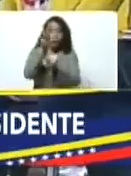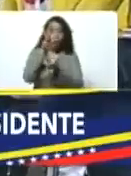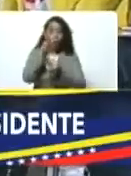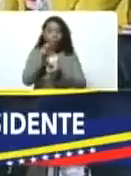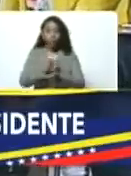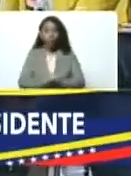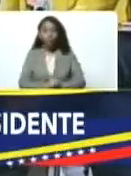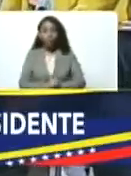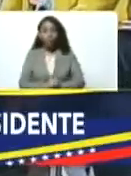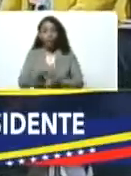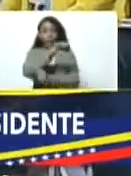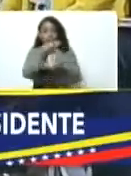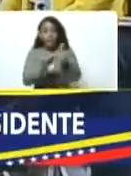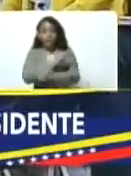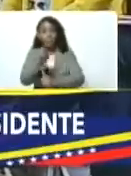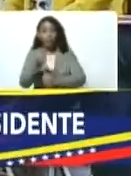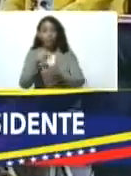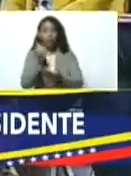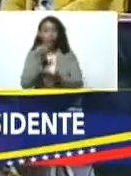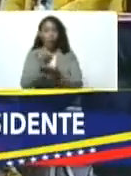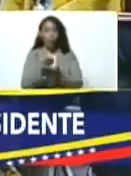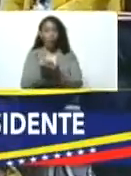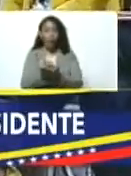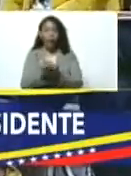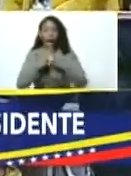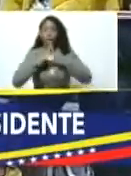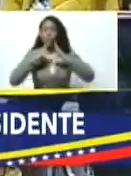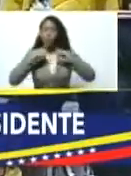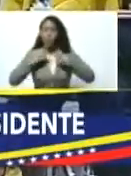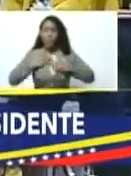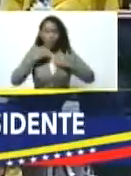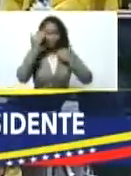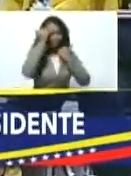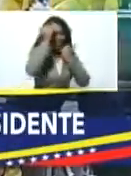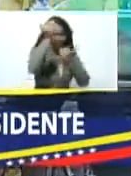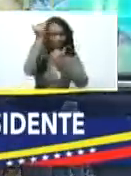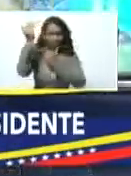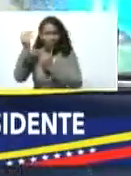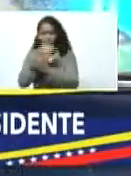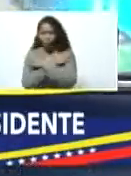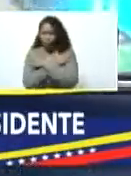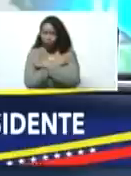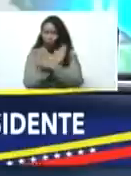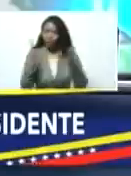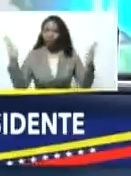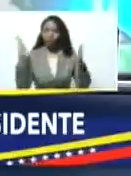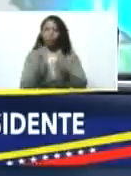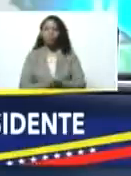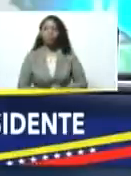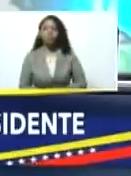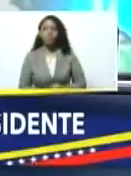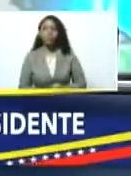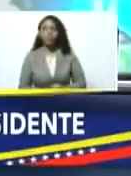al viceministro de Economía, a todos mis saludos solidarios y